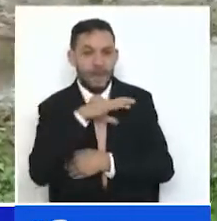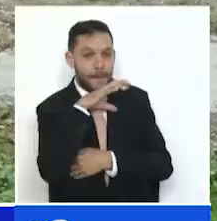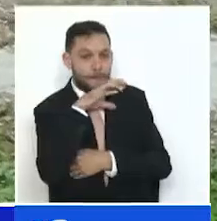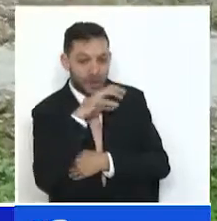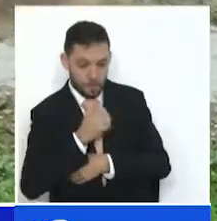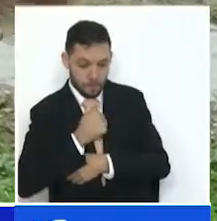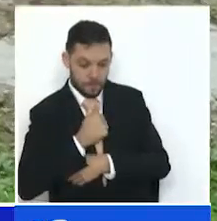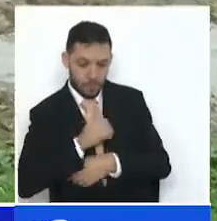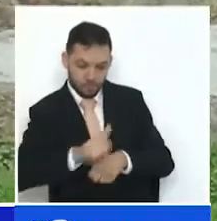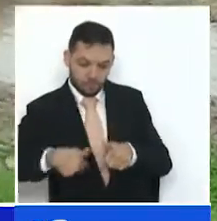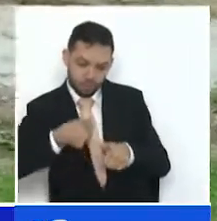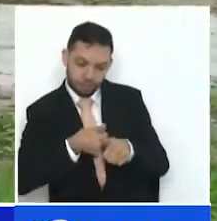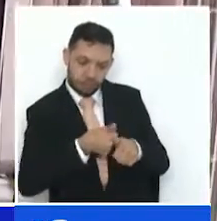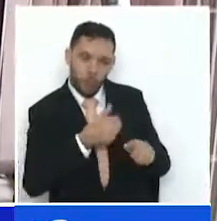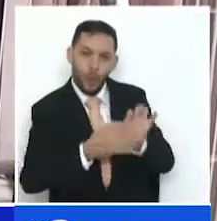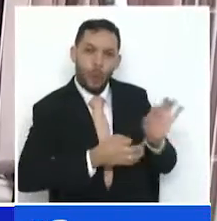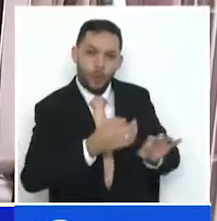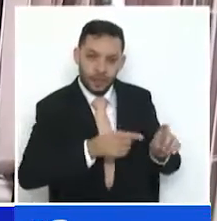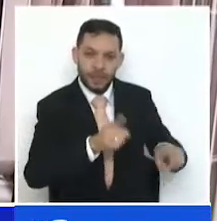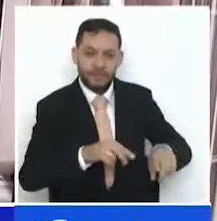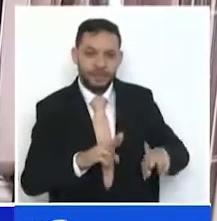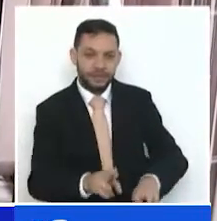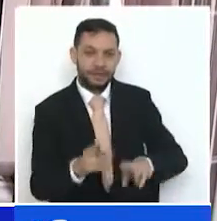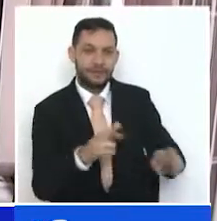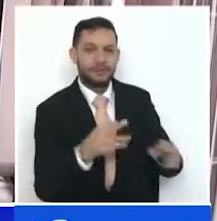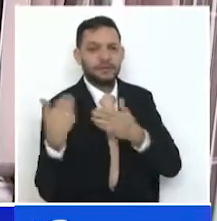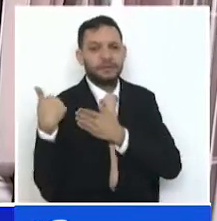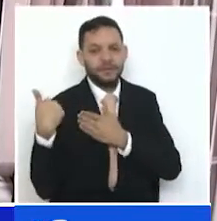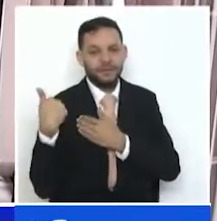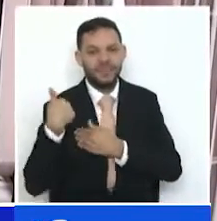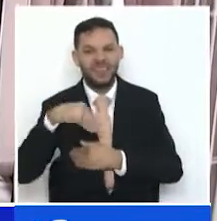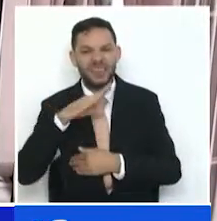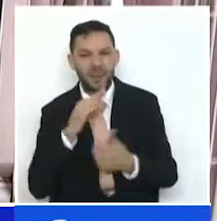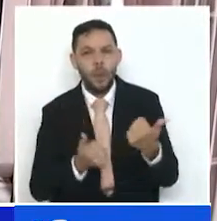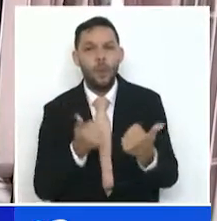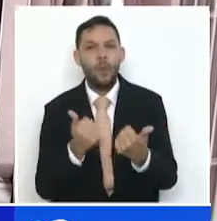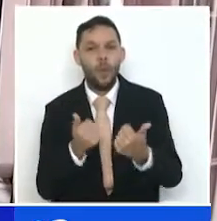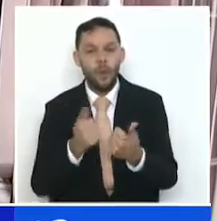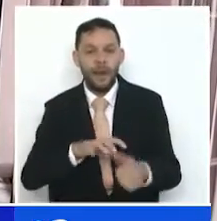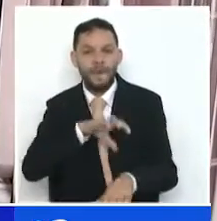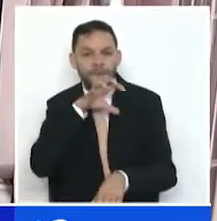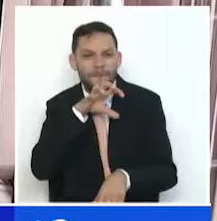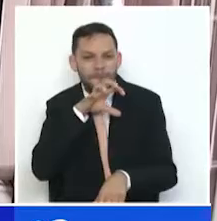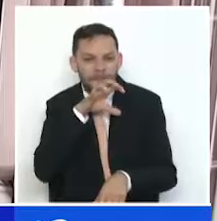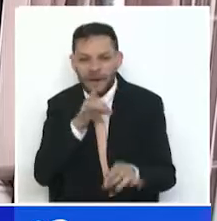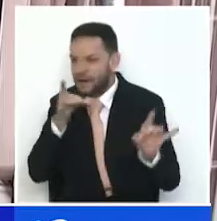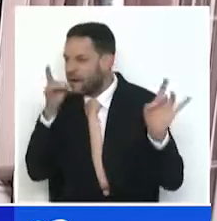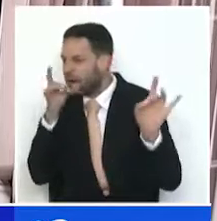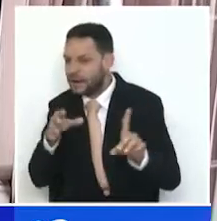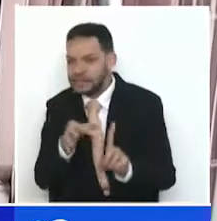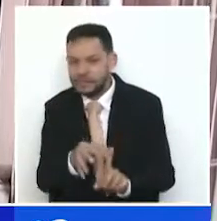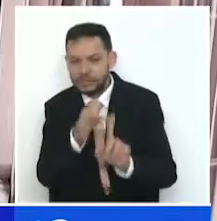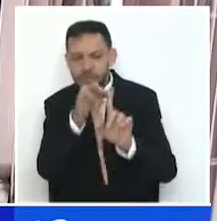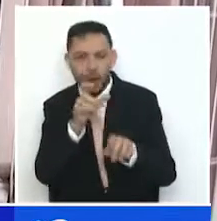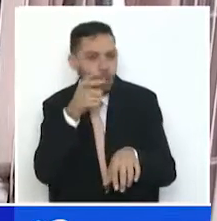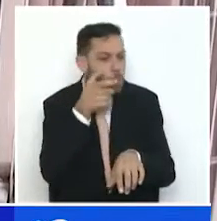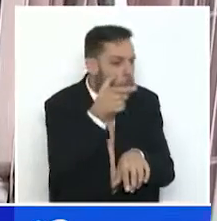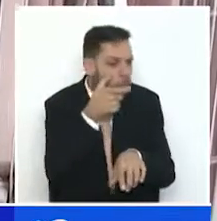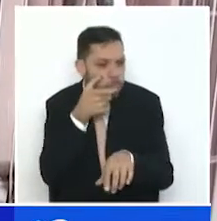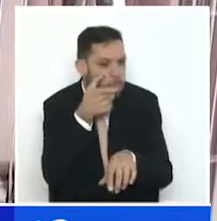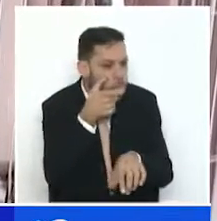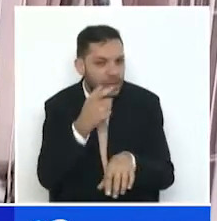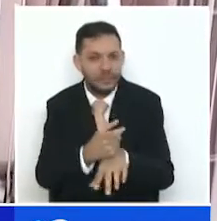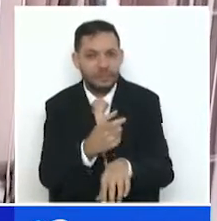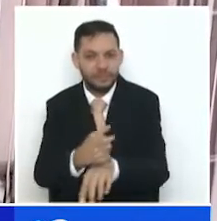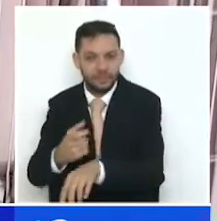el artículo 126 del Código de Policía dice cuáles son los animales considerados de raza especial. Por ende, es necesario que lo